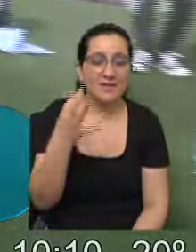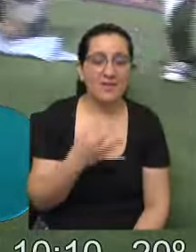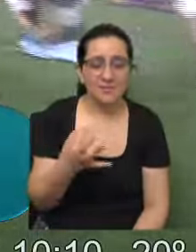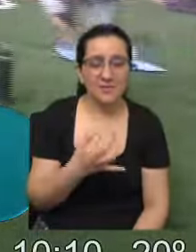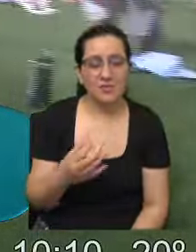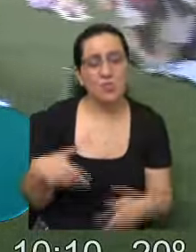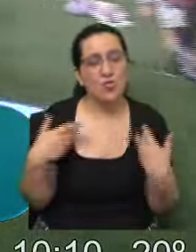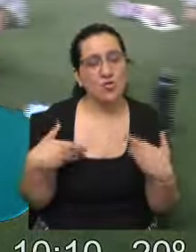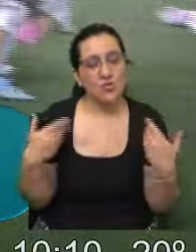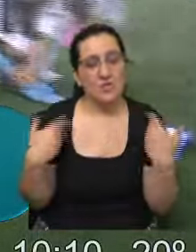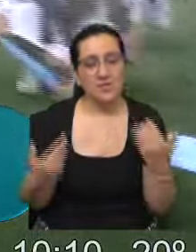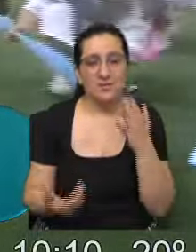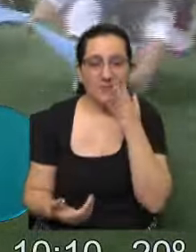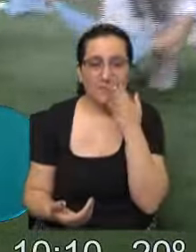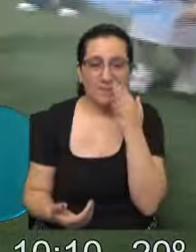muy